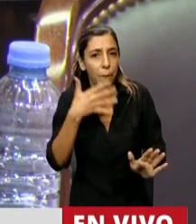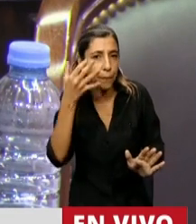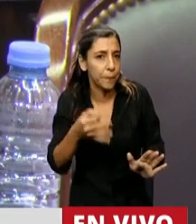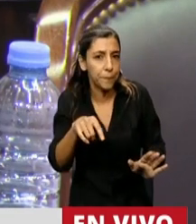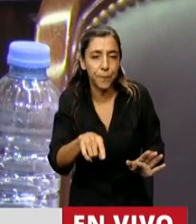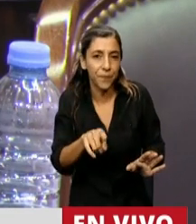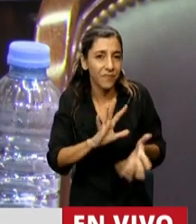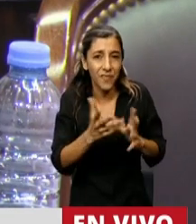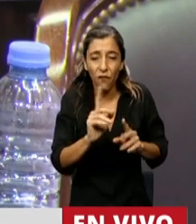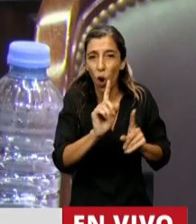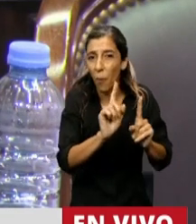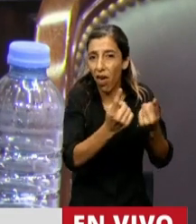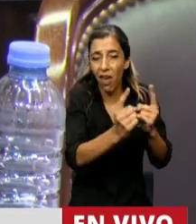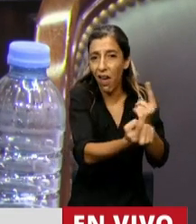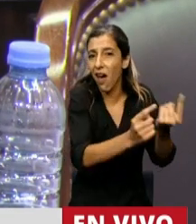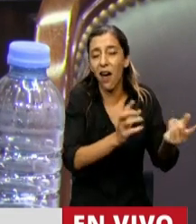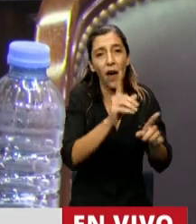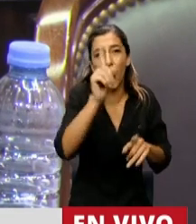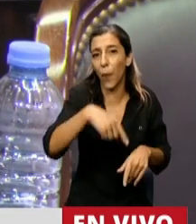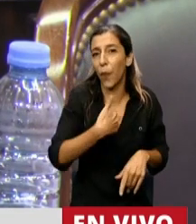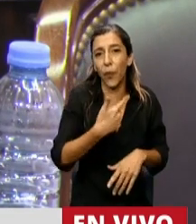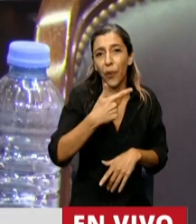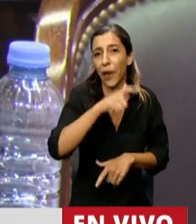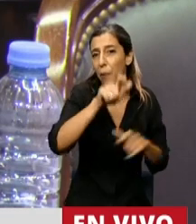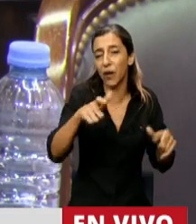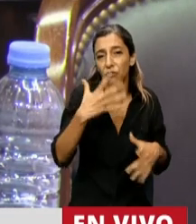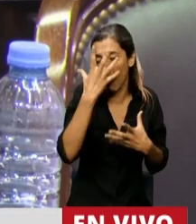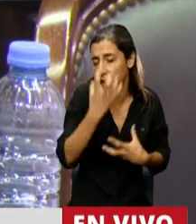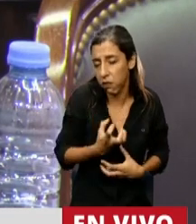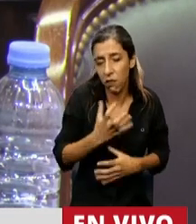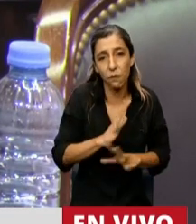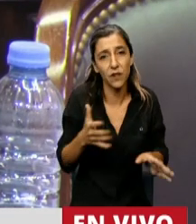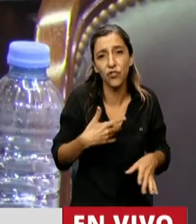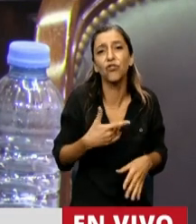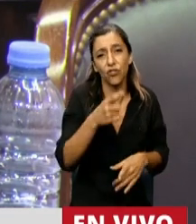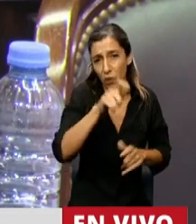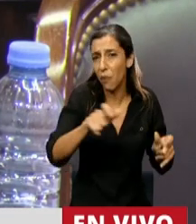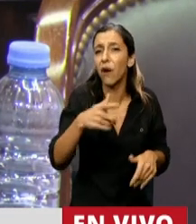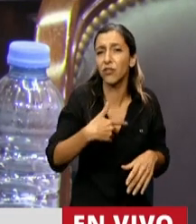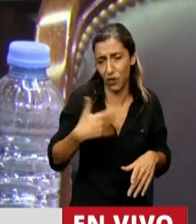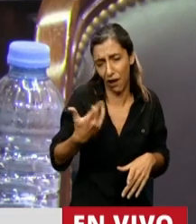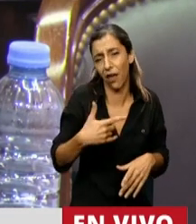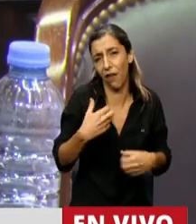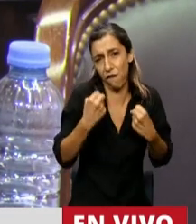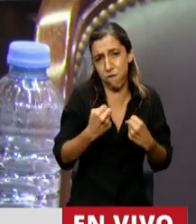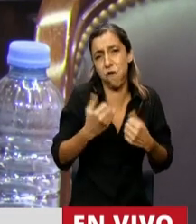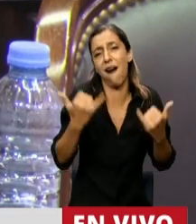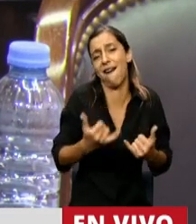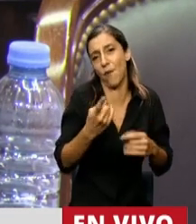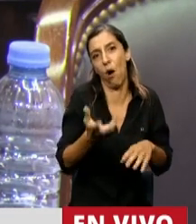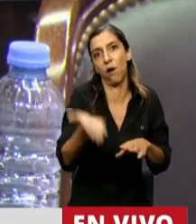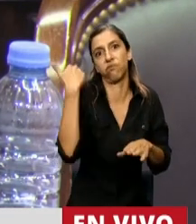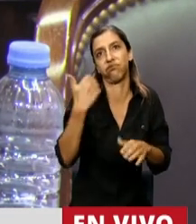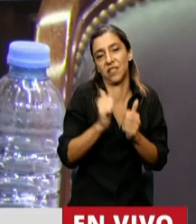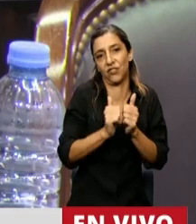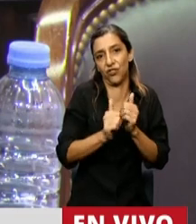decirle que este aislamiento generó mucha depresión en personas que tienen mucha fuerza porque han pasado mucho en la Argentina.